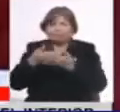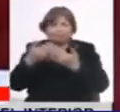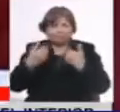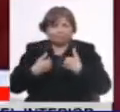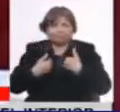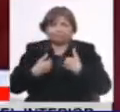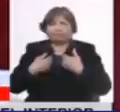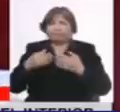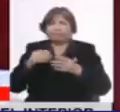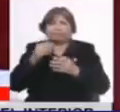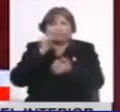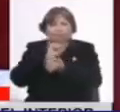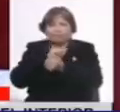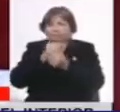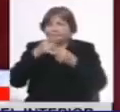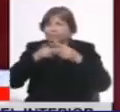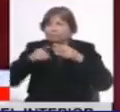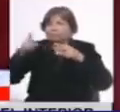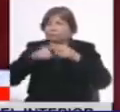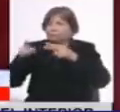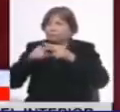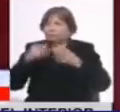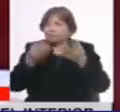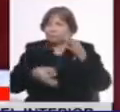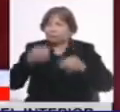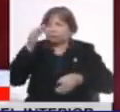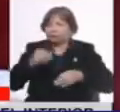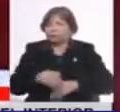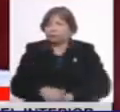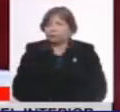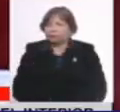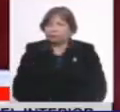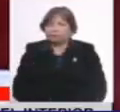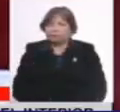no requisitoriadas por la justicia.